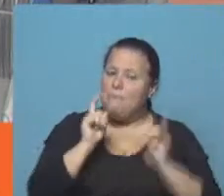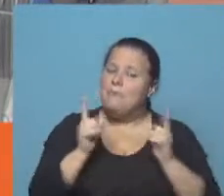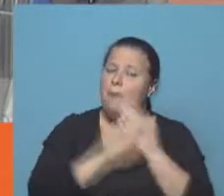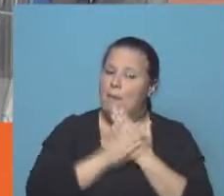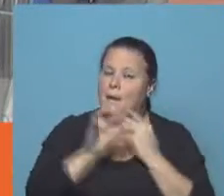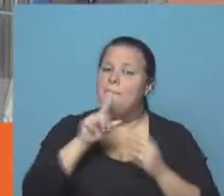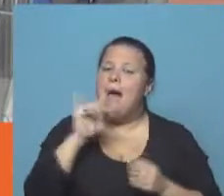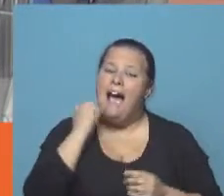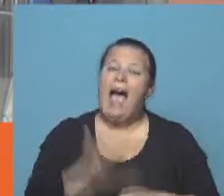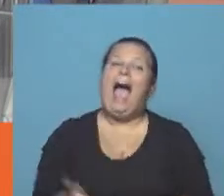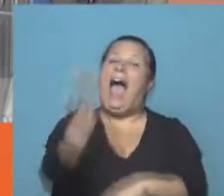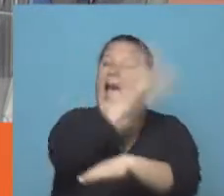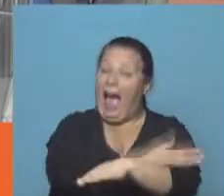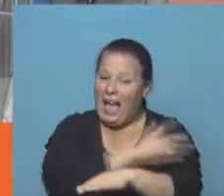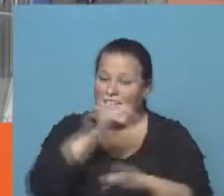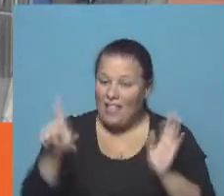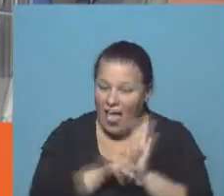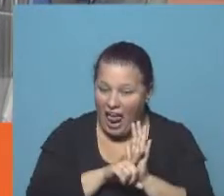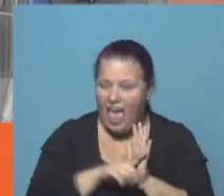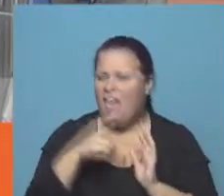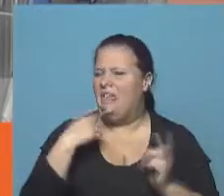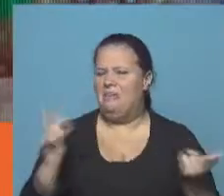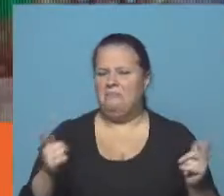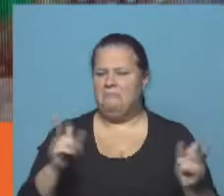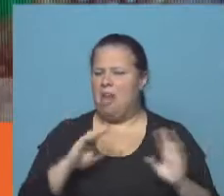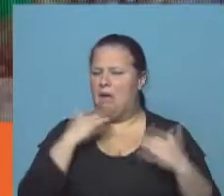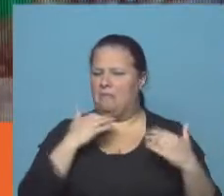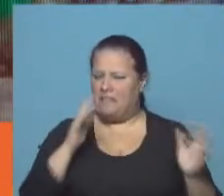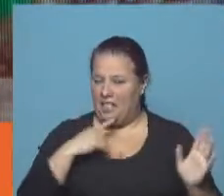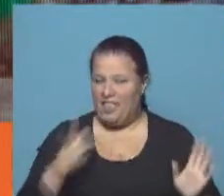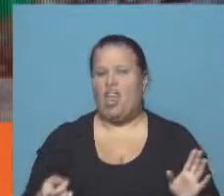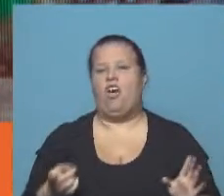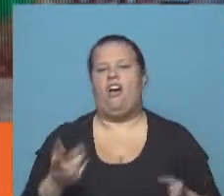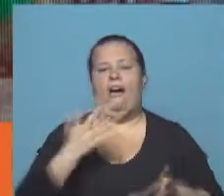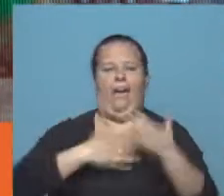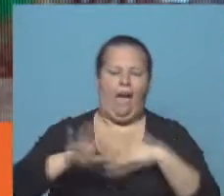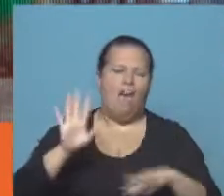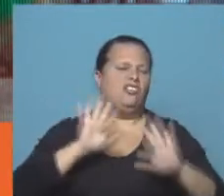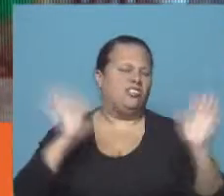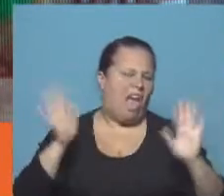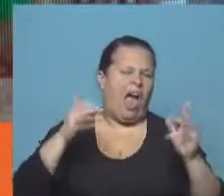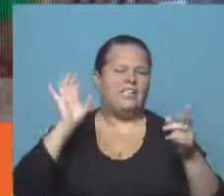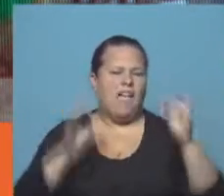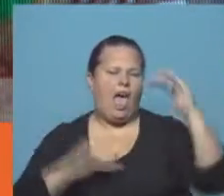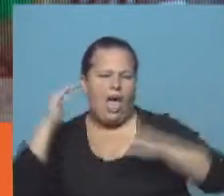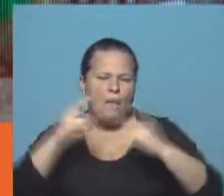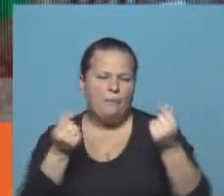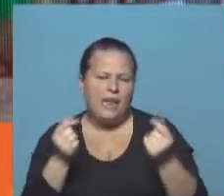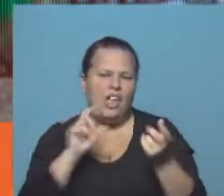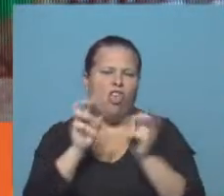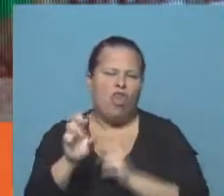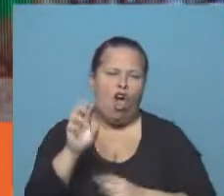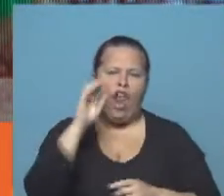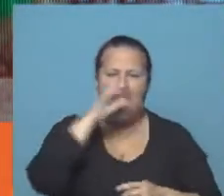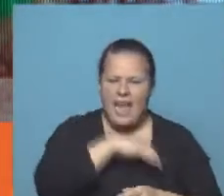ministro Prat Gay, antes de la medida, negó que esto fuera a ocurrir. Dijo que estaba ya descontado el valor de aquel tipo de cambio